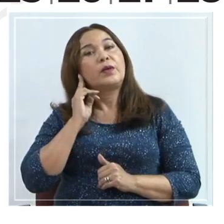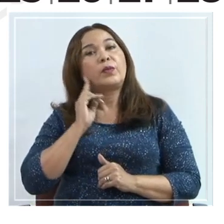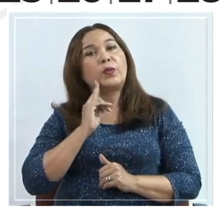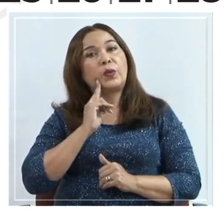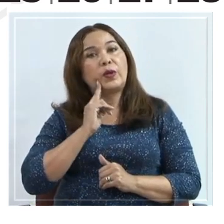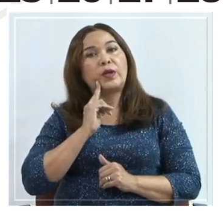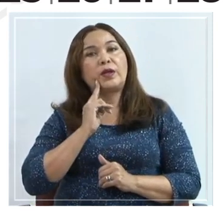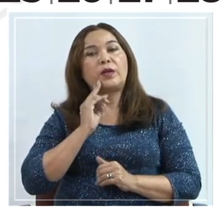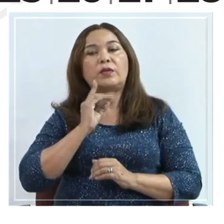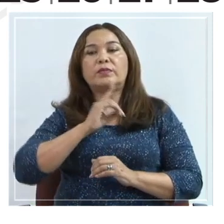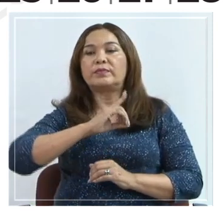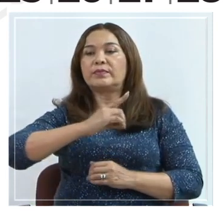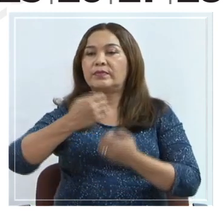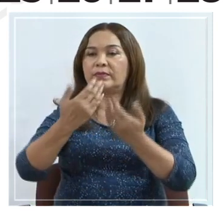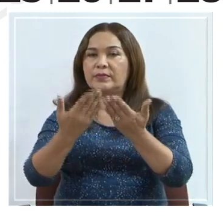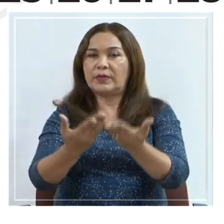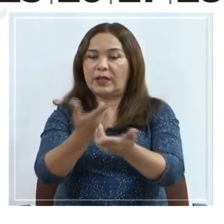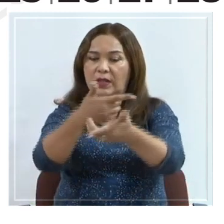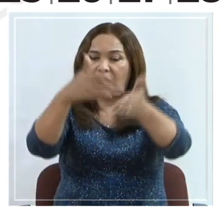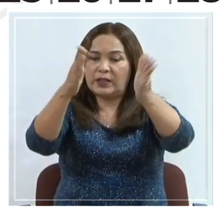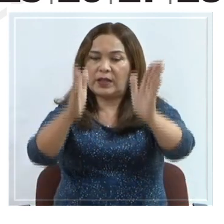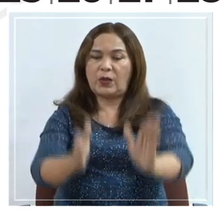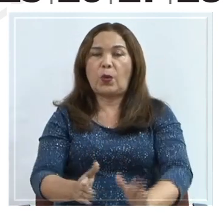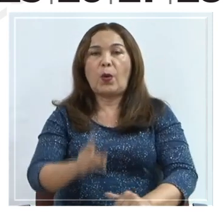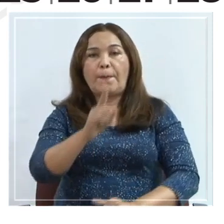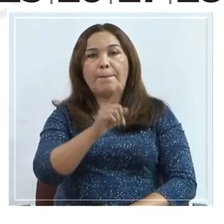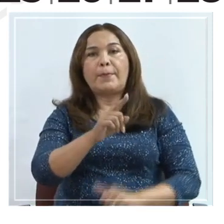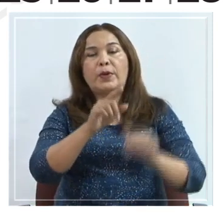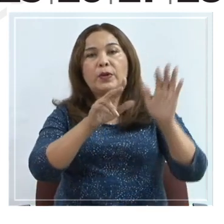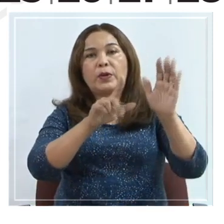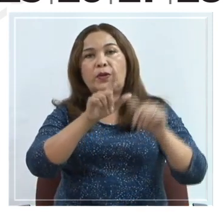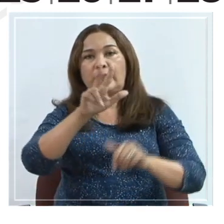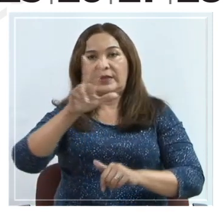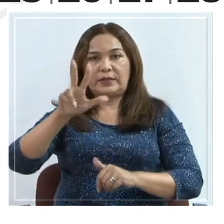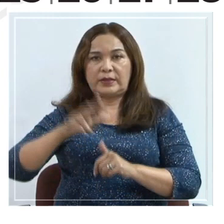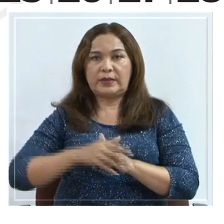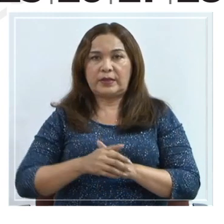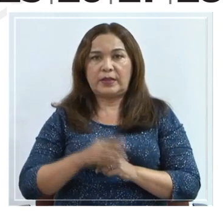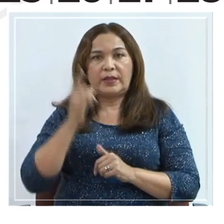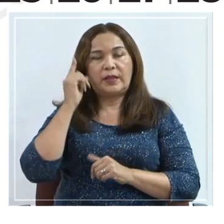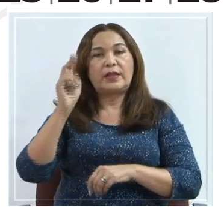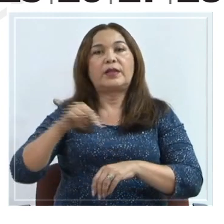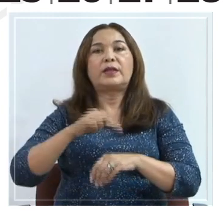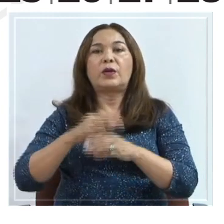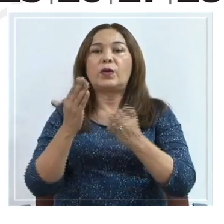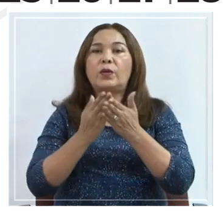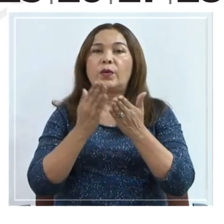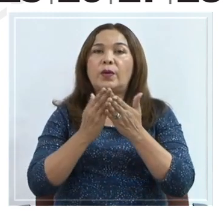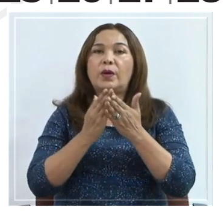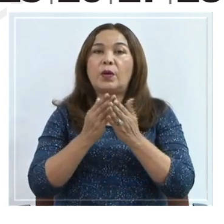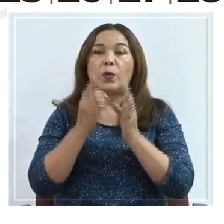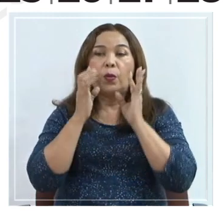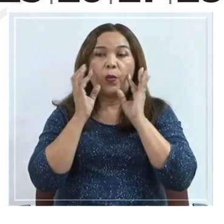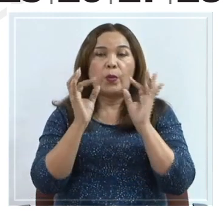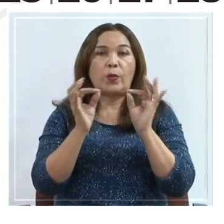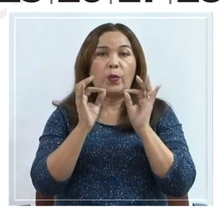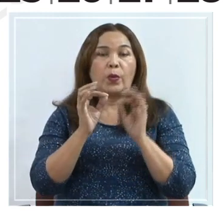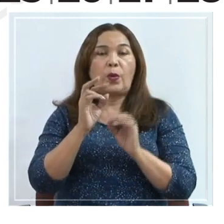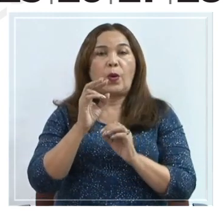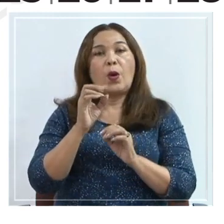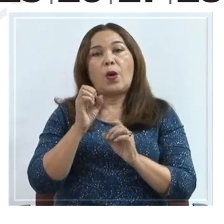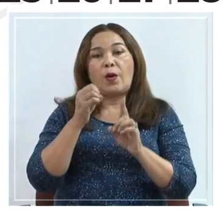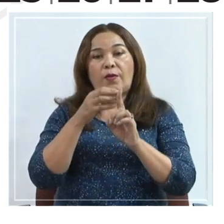bolívar es proclamado libertador 1813 día nacional escolar para la prevención